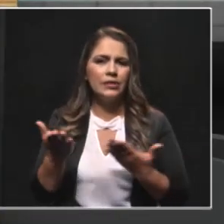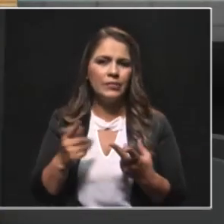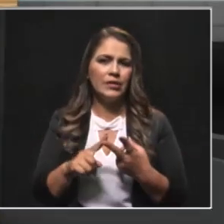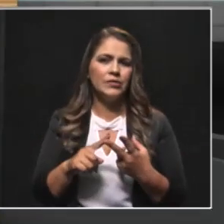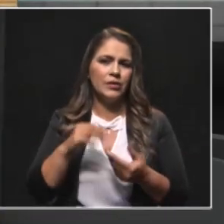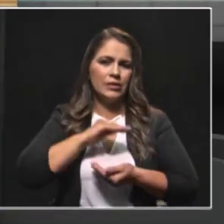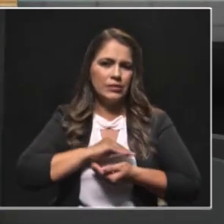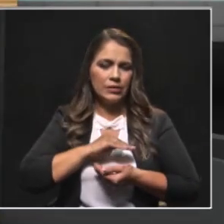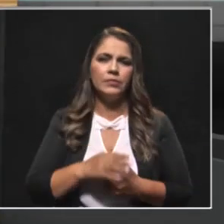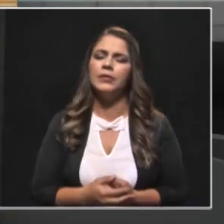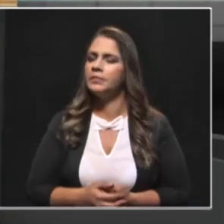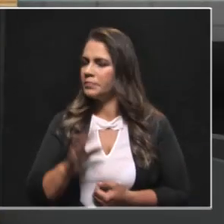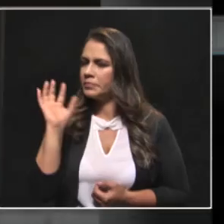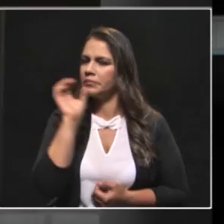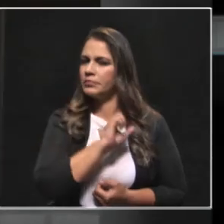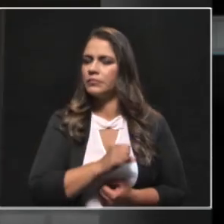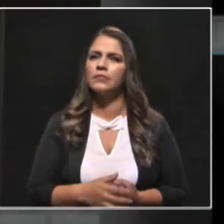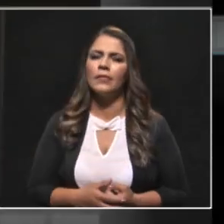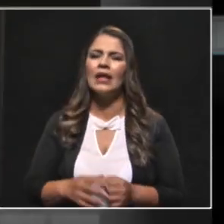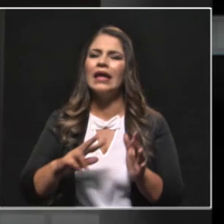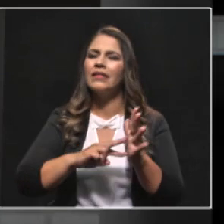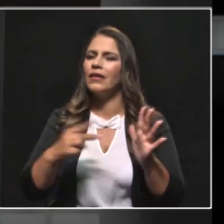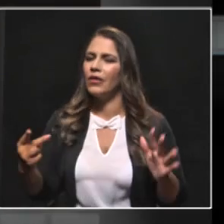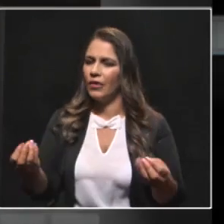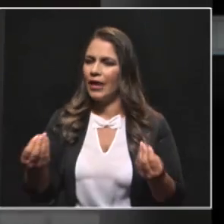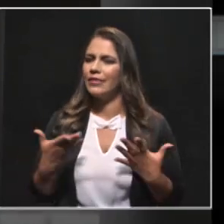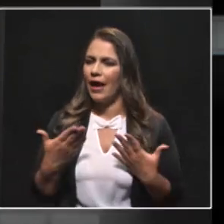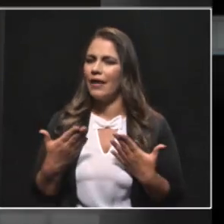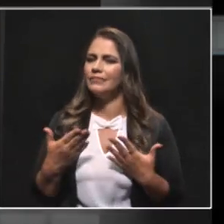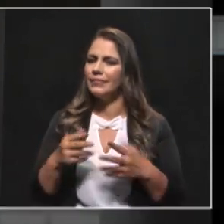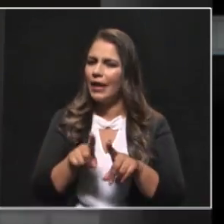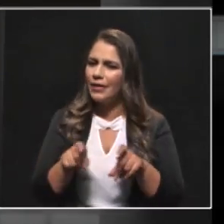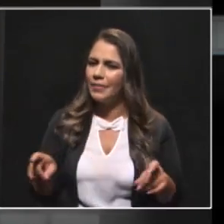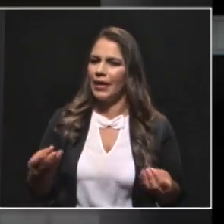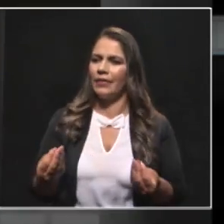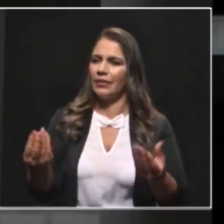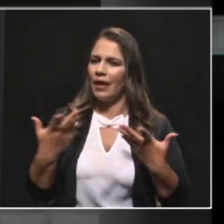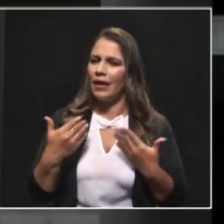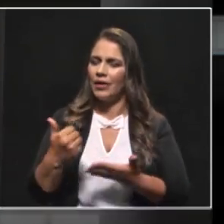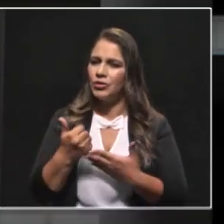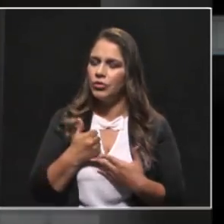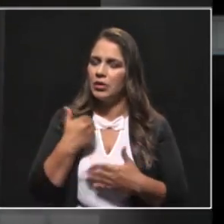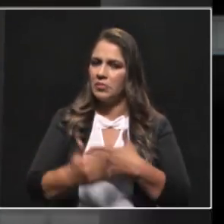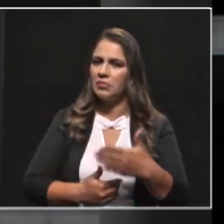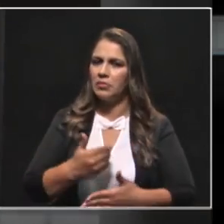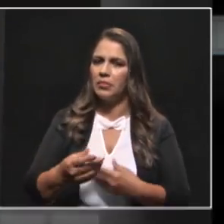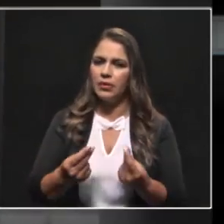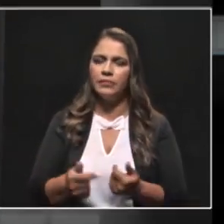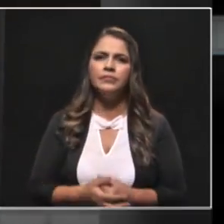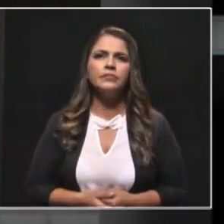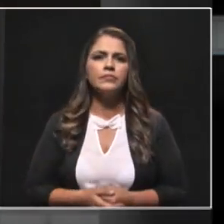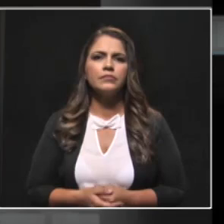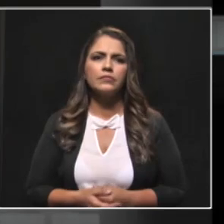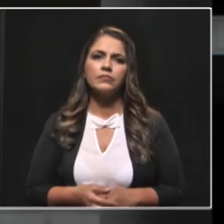SISBEN. Entonces, un poco lo que uno entiende es que la tecnología nos va a ayudar a seguir garantizando que se blinde el proceso. ¿Ustedes esperan que ahora haya